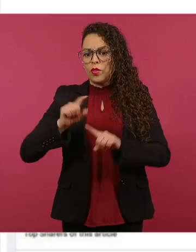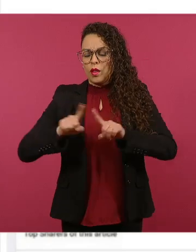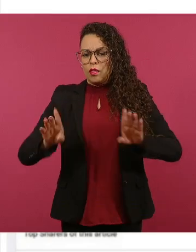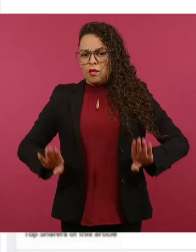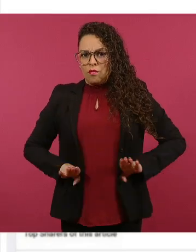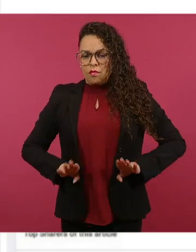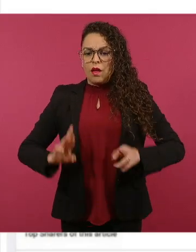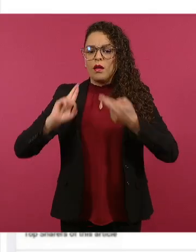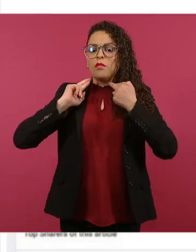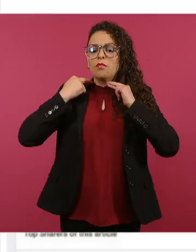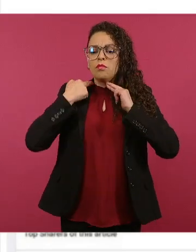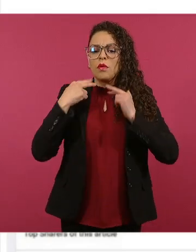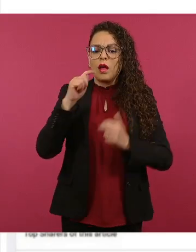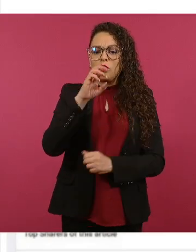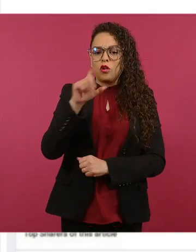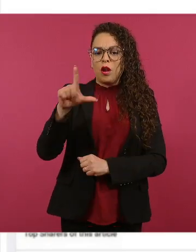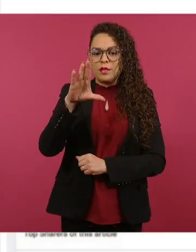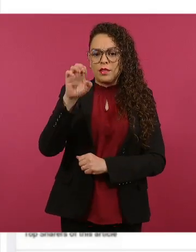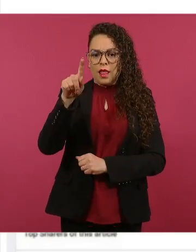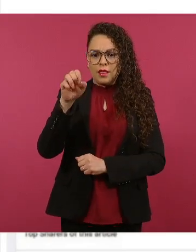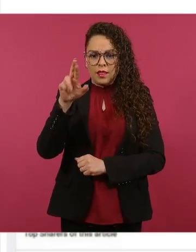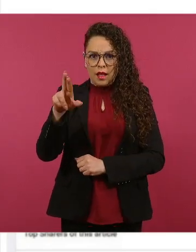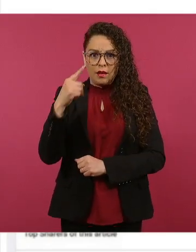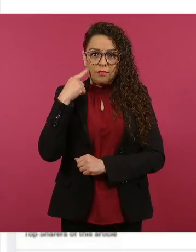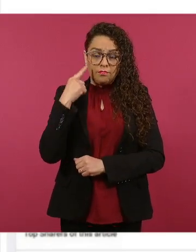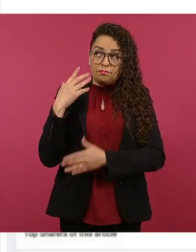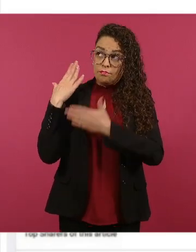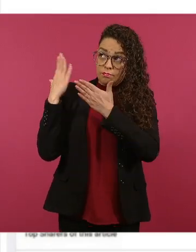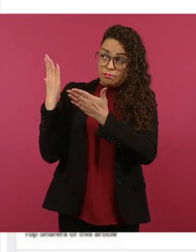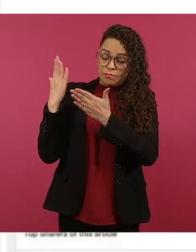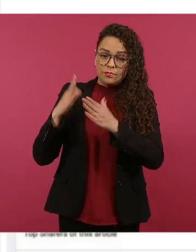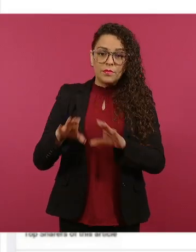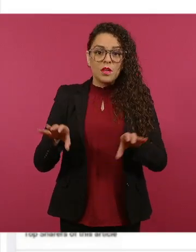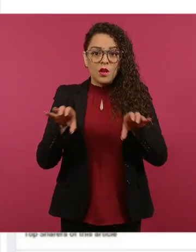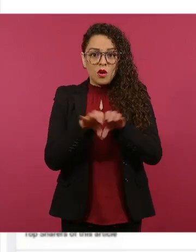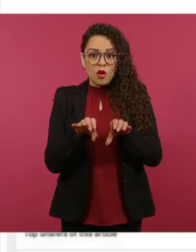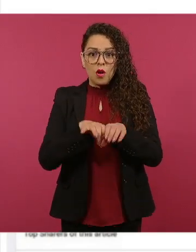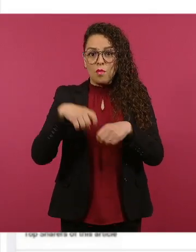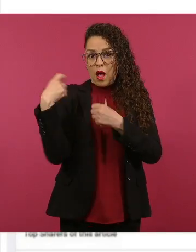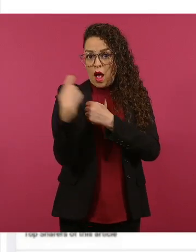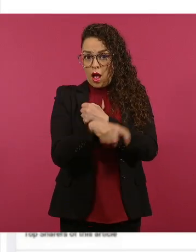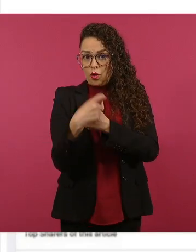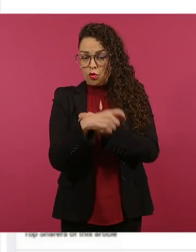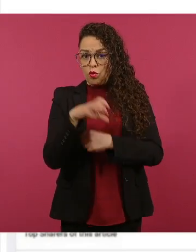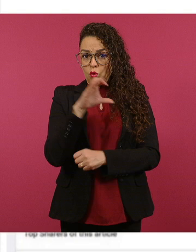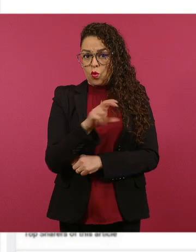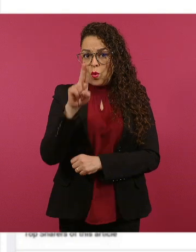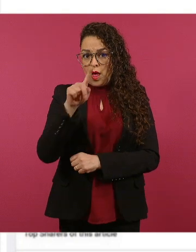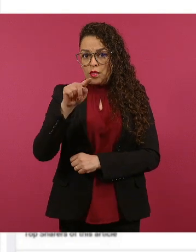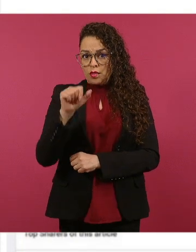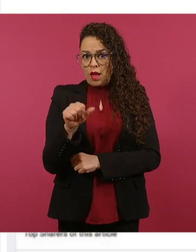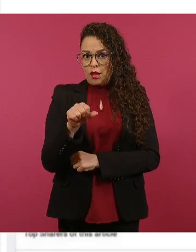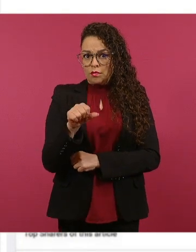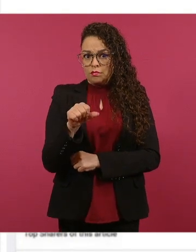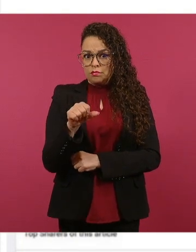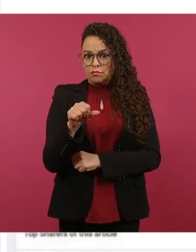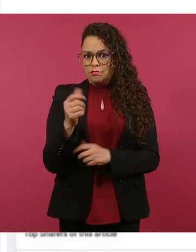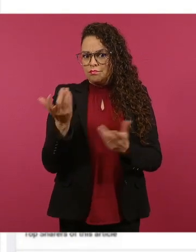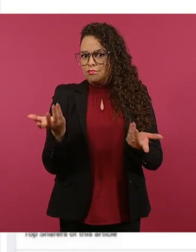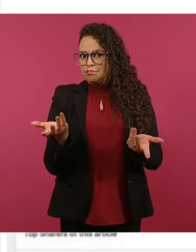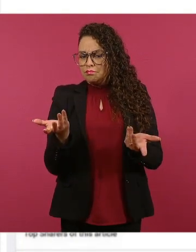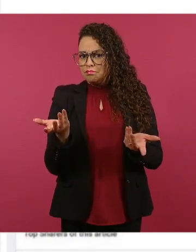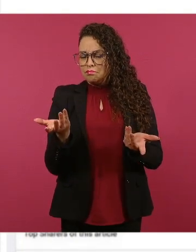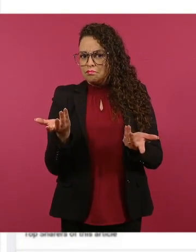En su revisión halló muchas evidencias del uso de cuentas automatizadas y cómo ningún crimen es